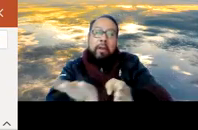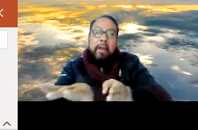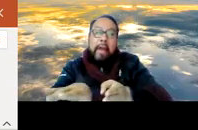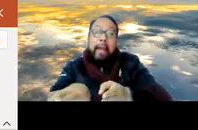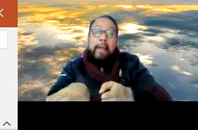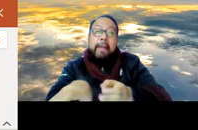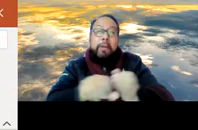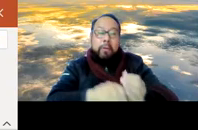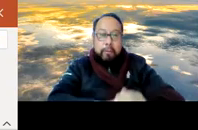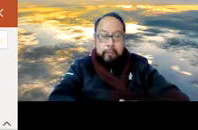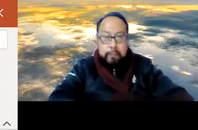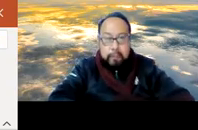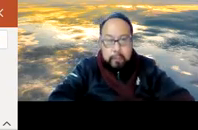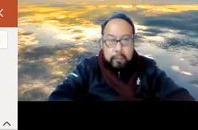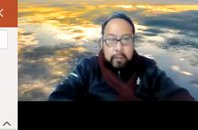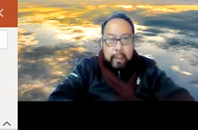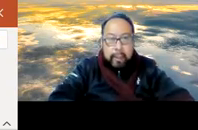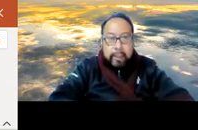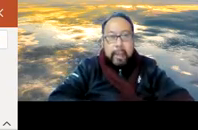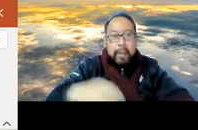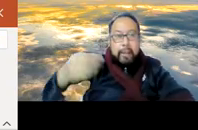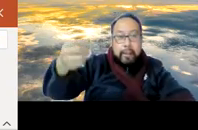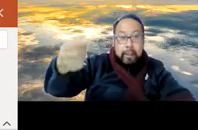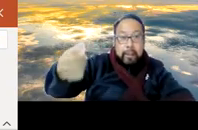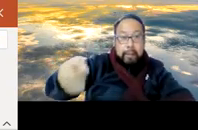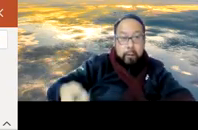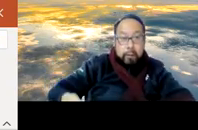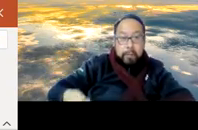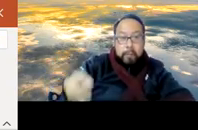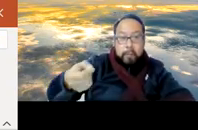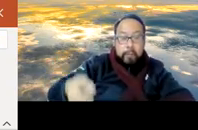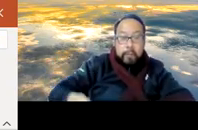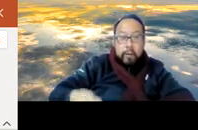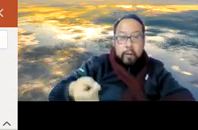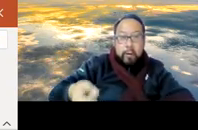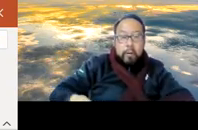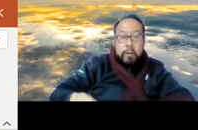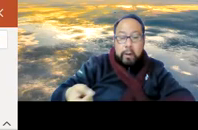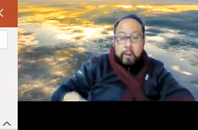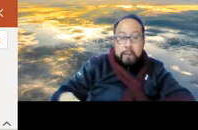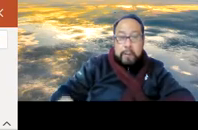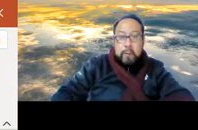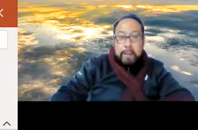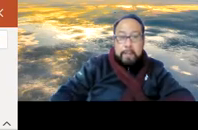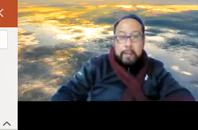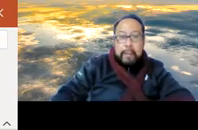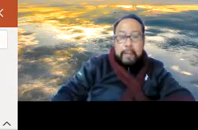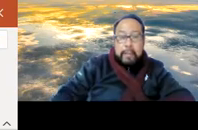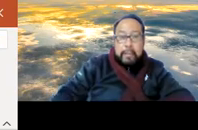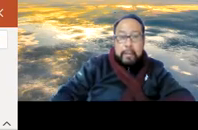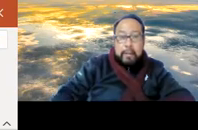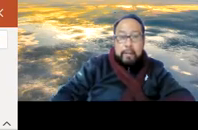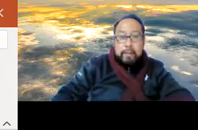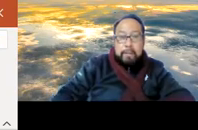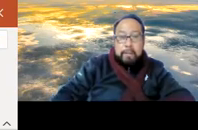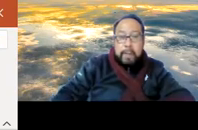blogs académicos. Aquí ya tenemos una nueva figura. Y aquí en